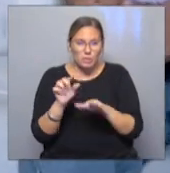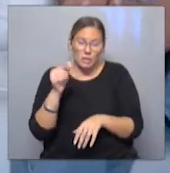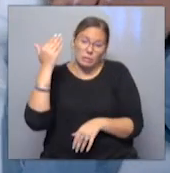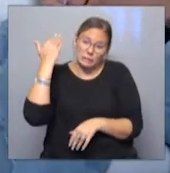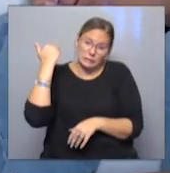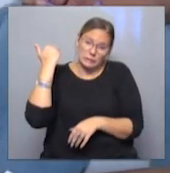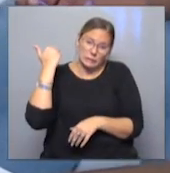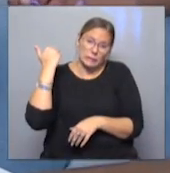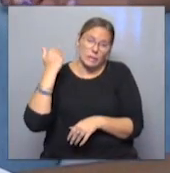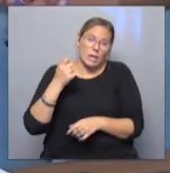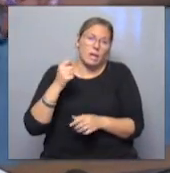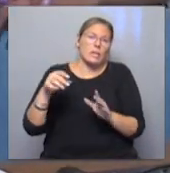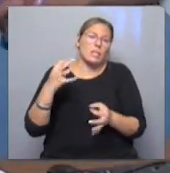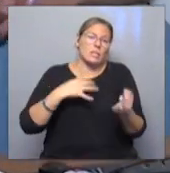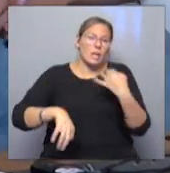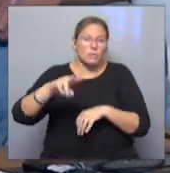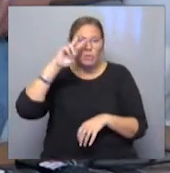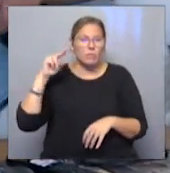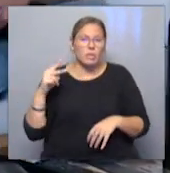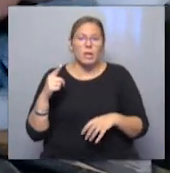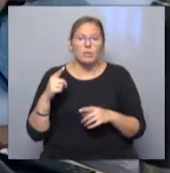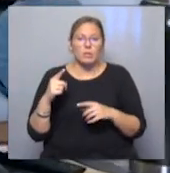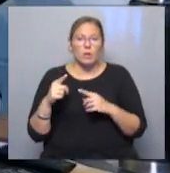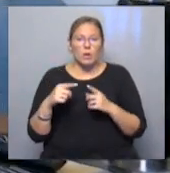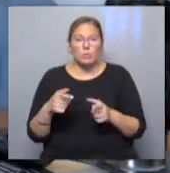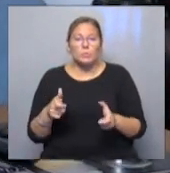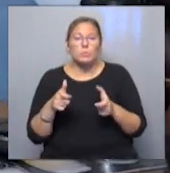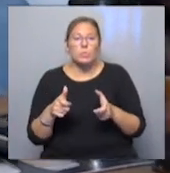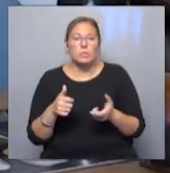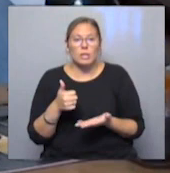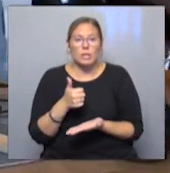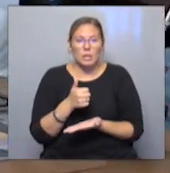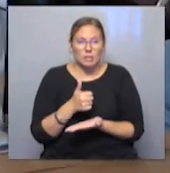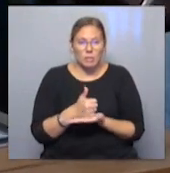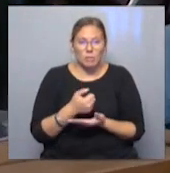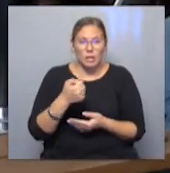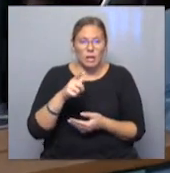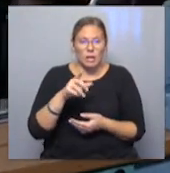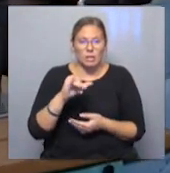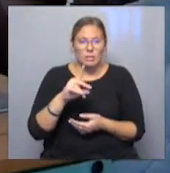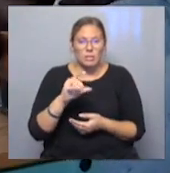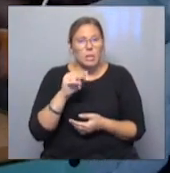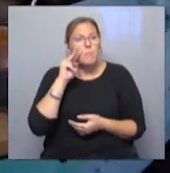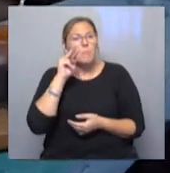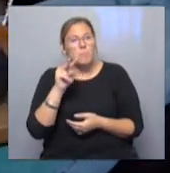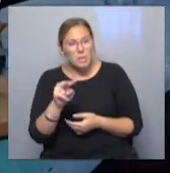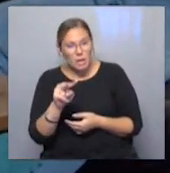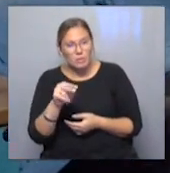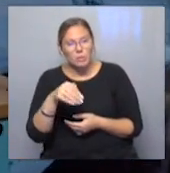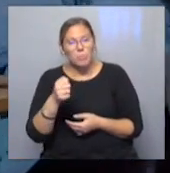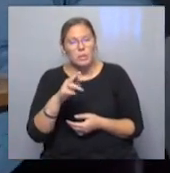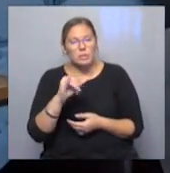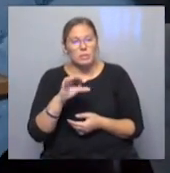tiempo atrás, allá por el Teatro de Verano, donde tuvimos la suerte de que estuviera Alcides mirándonos, el pintor